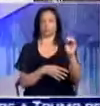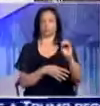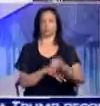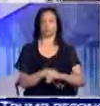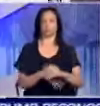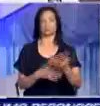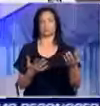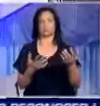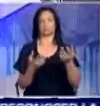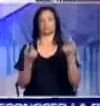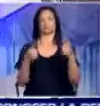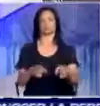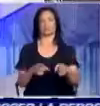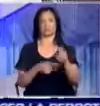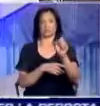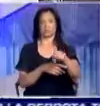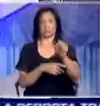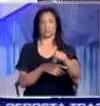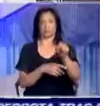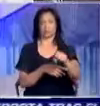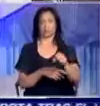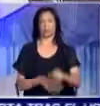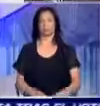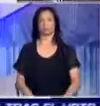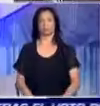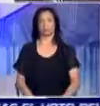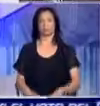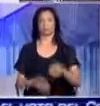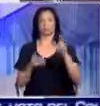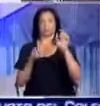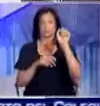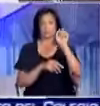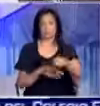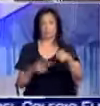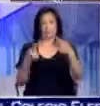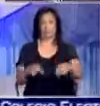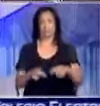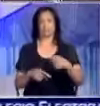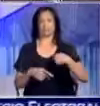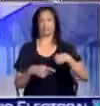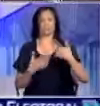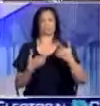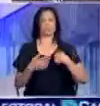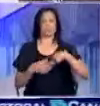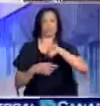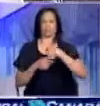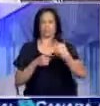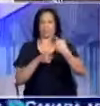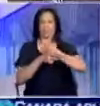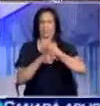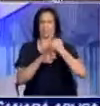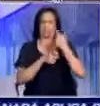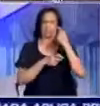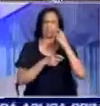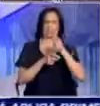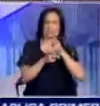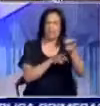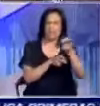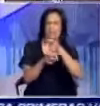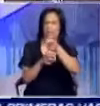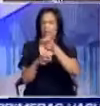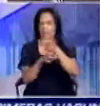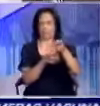por es así es así entonces no nos llamemos engaño no